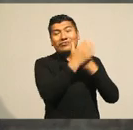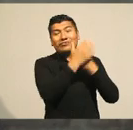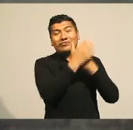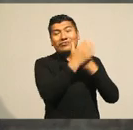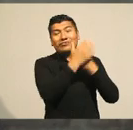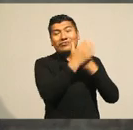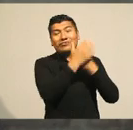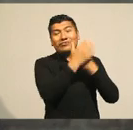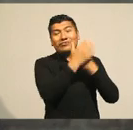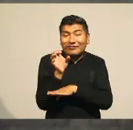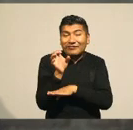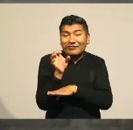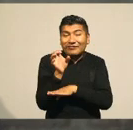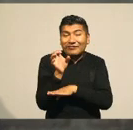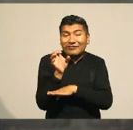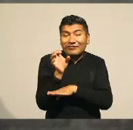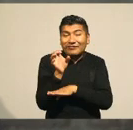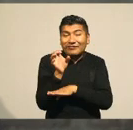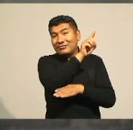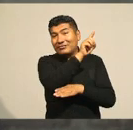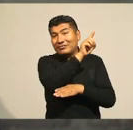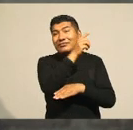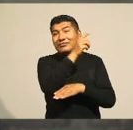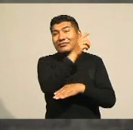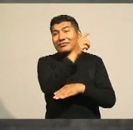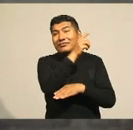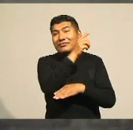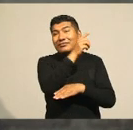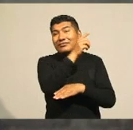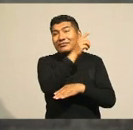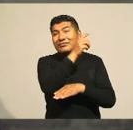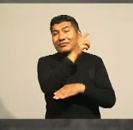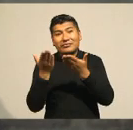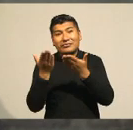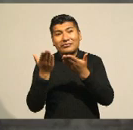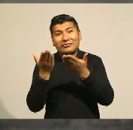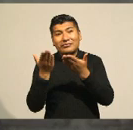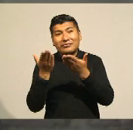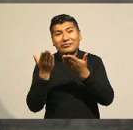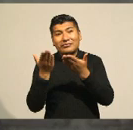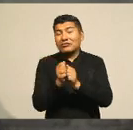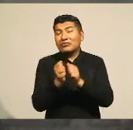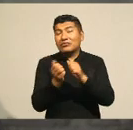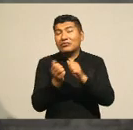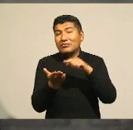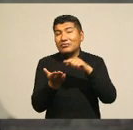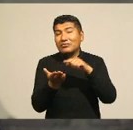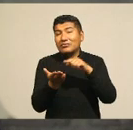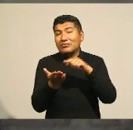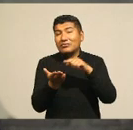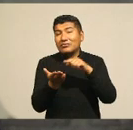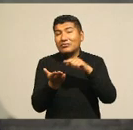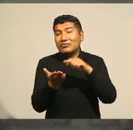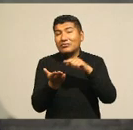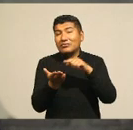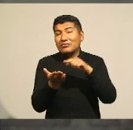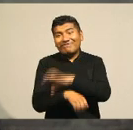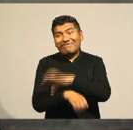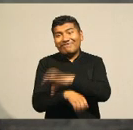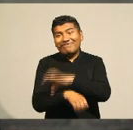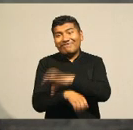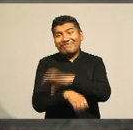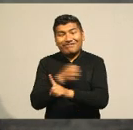él recurre a una violencia extrema, hasta hacer torturar,